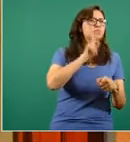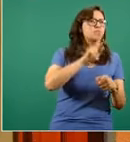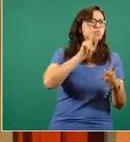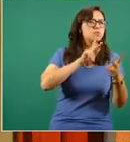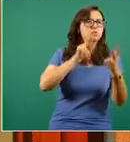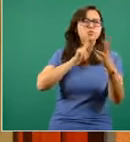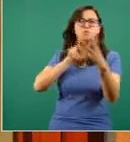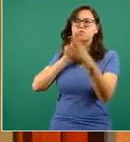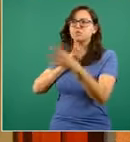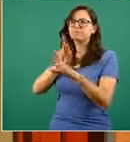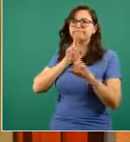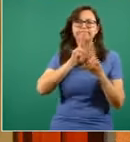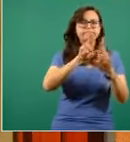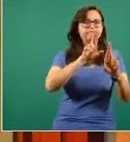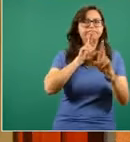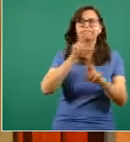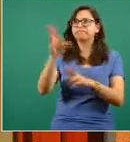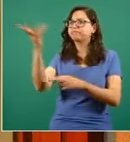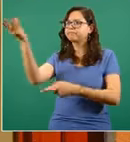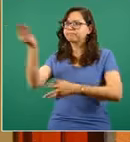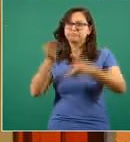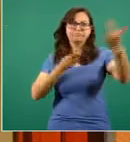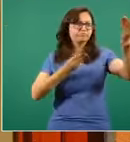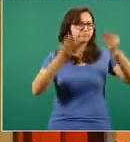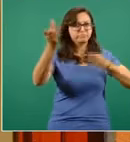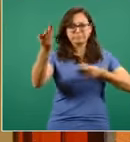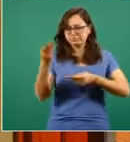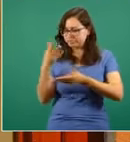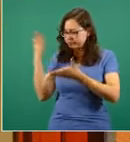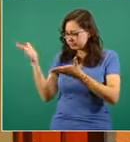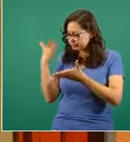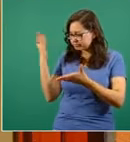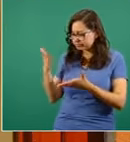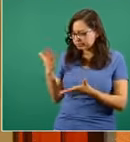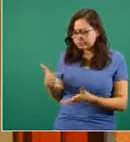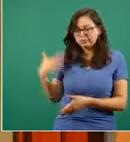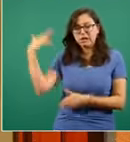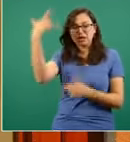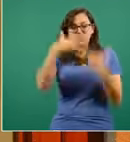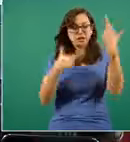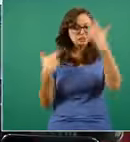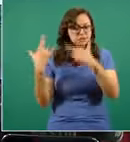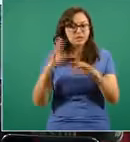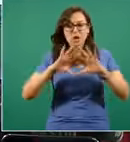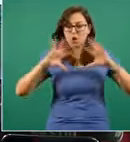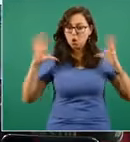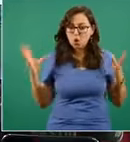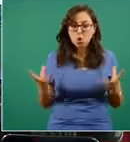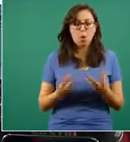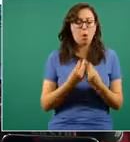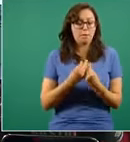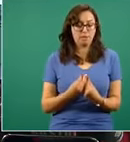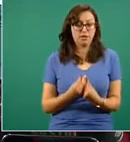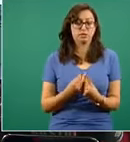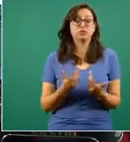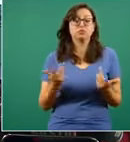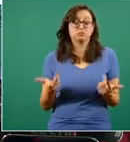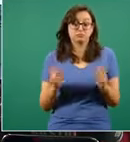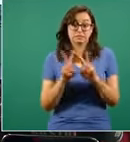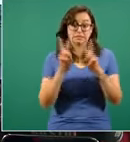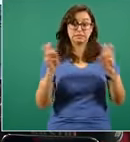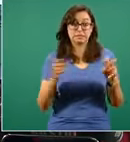otros países con la aplicación de las vacunas y tomando toda esta información y todo esto que se está publicando, sobre todo en el